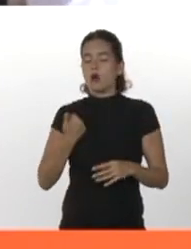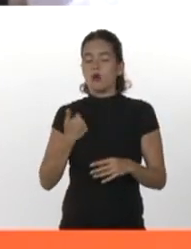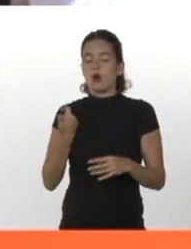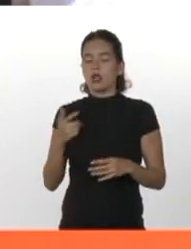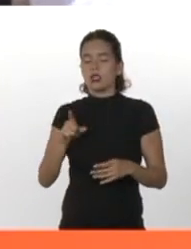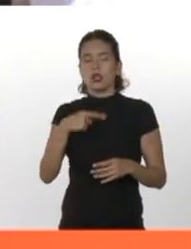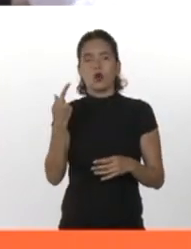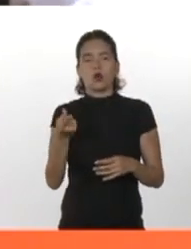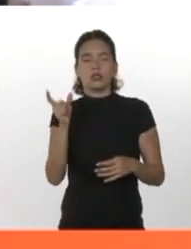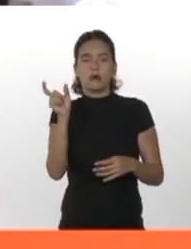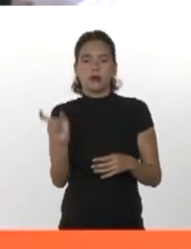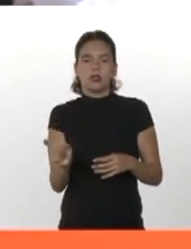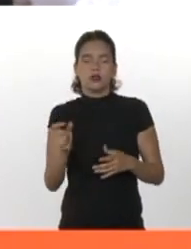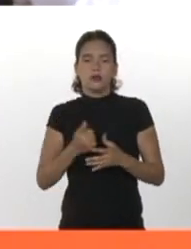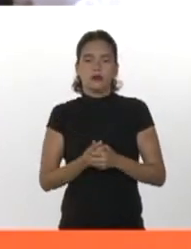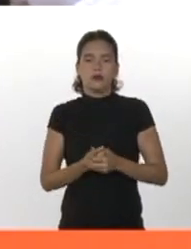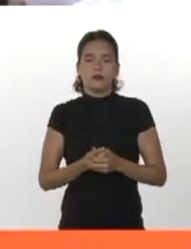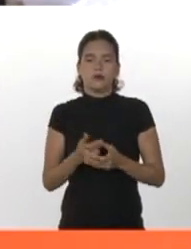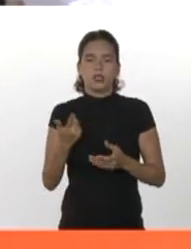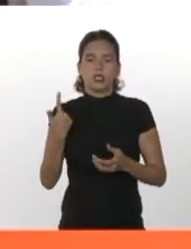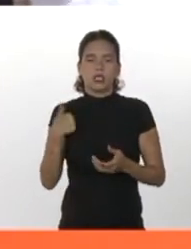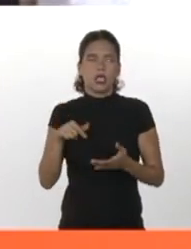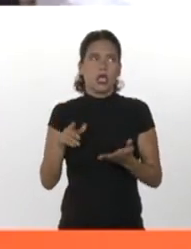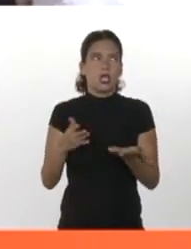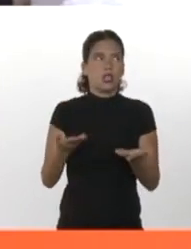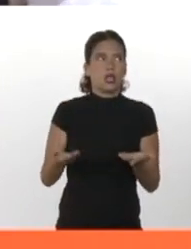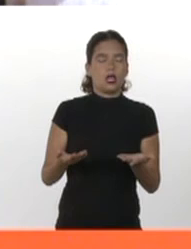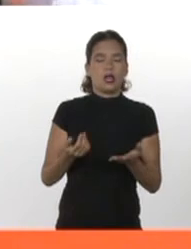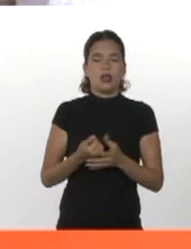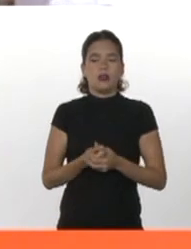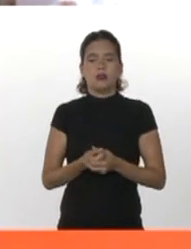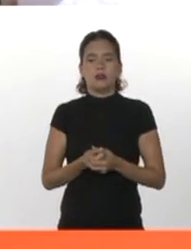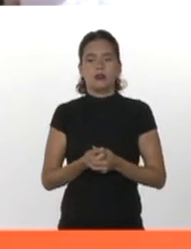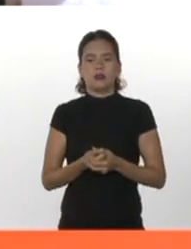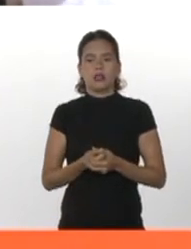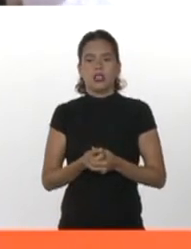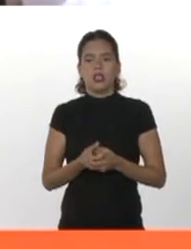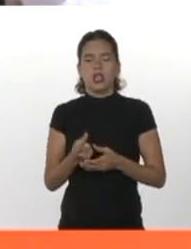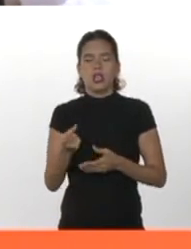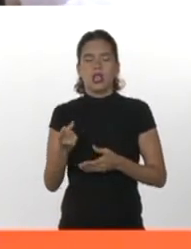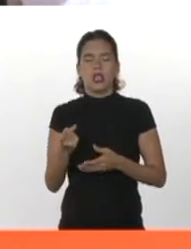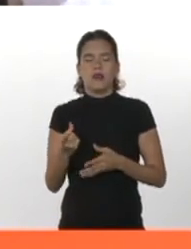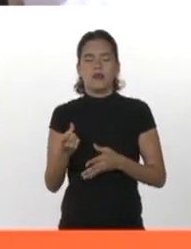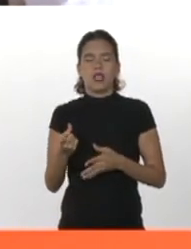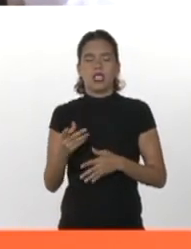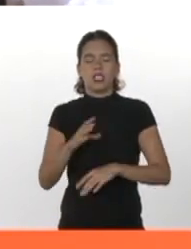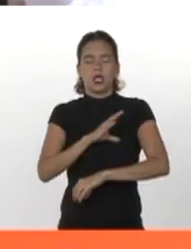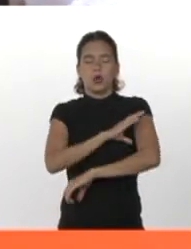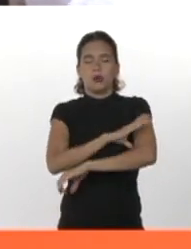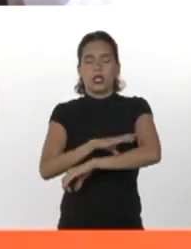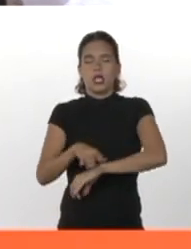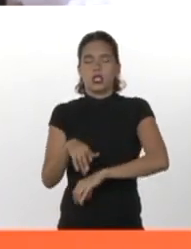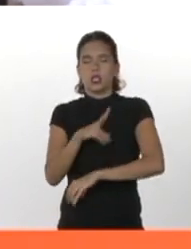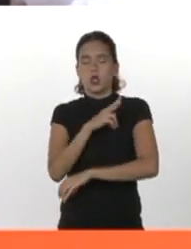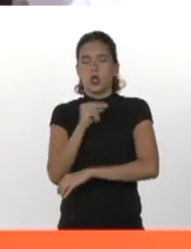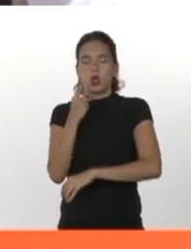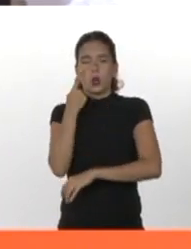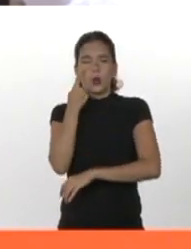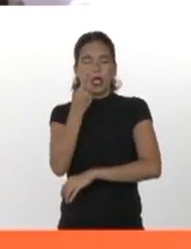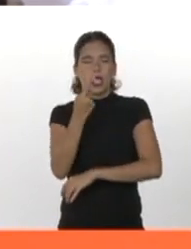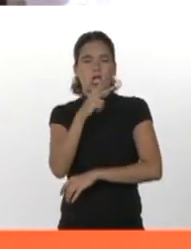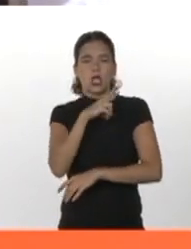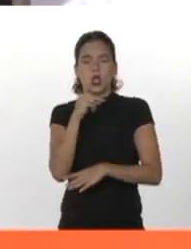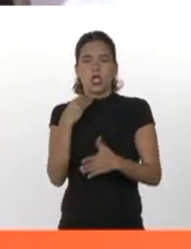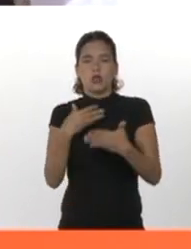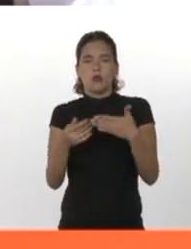cualquier tipo de persona, tenga le falte un bracito o no vea, no importa, hay